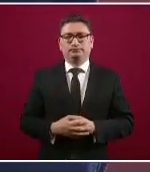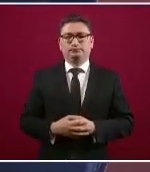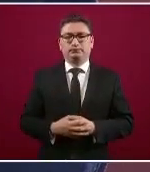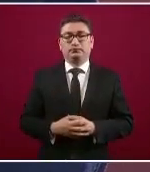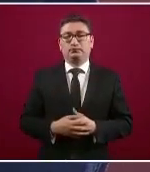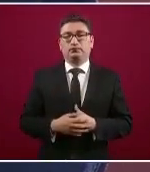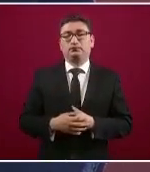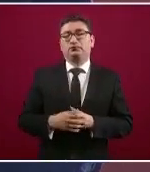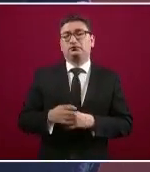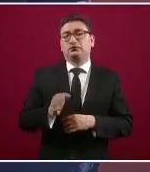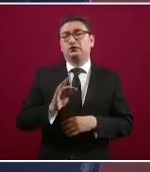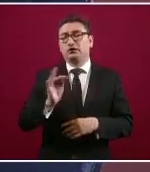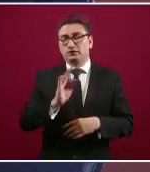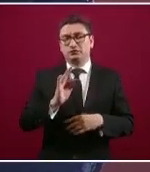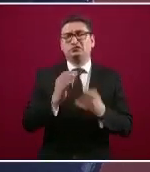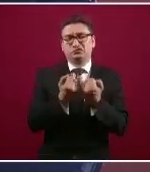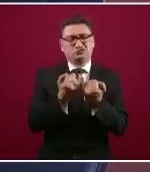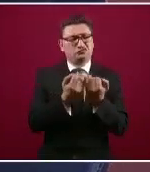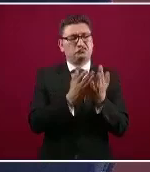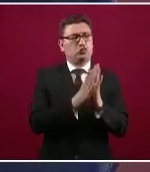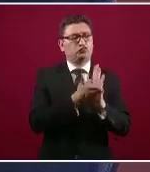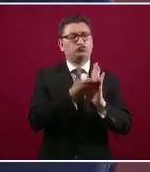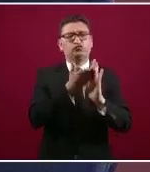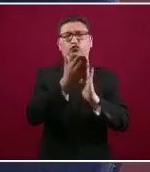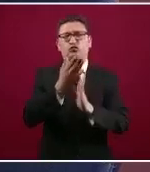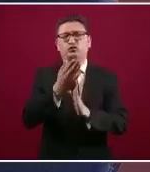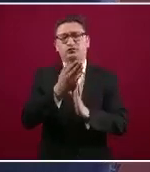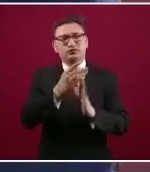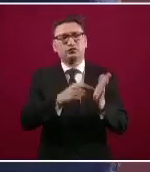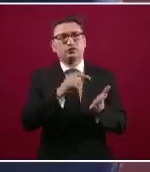posiblemente por terminar instalaciones que ya